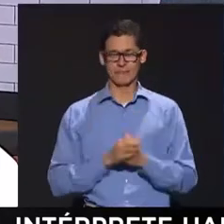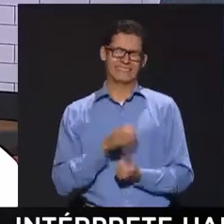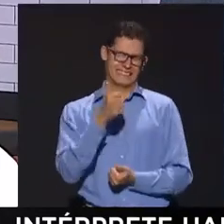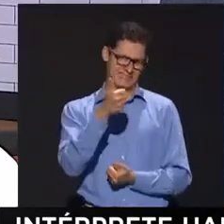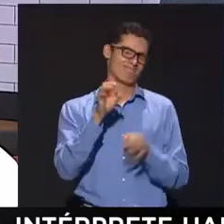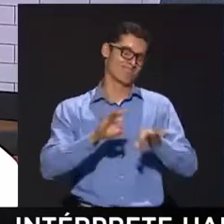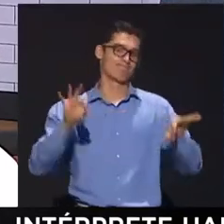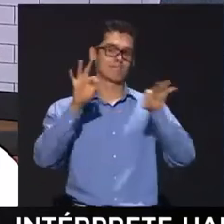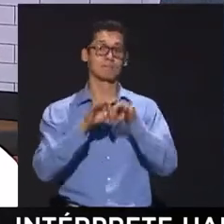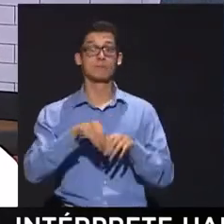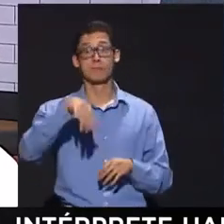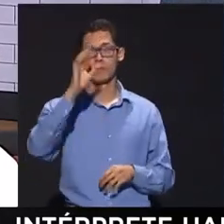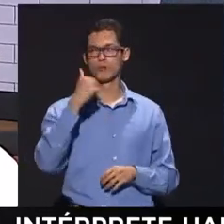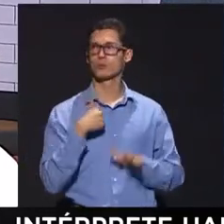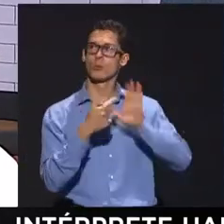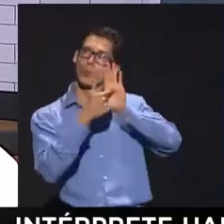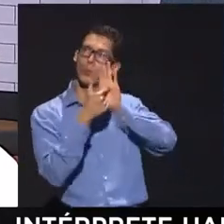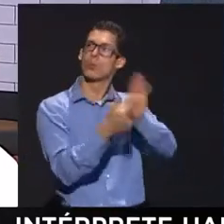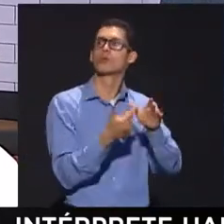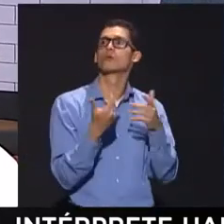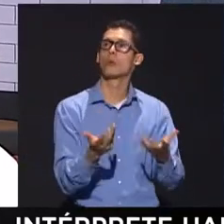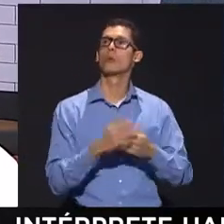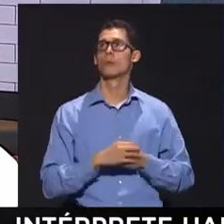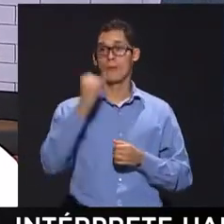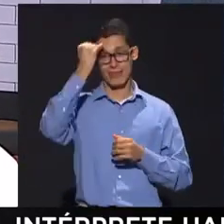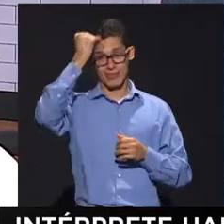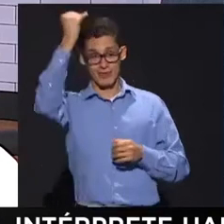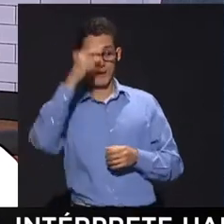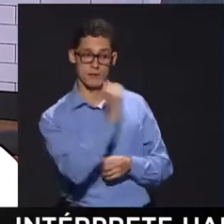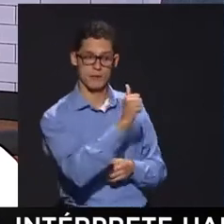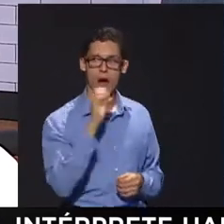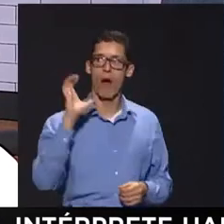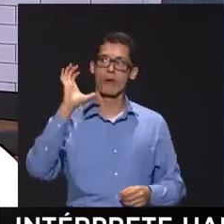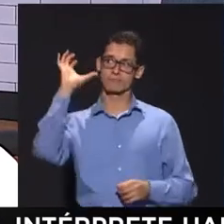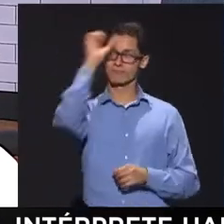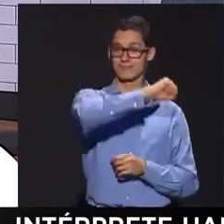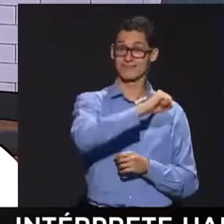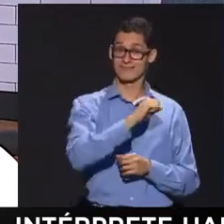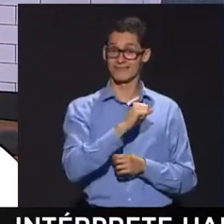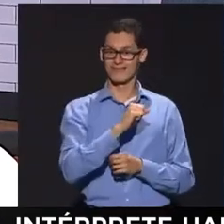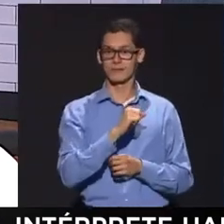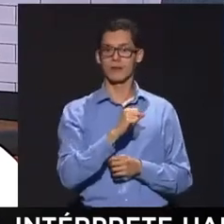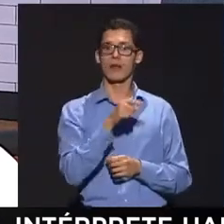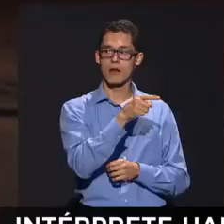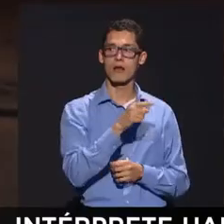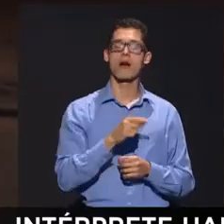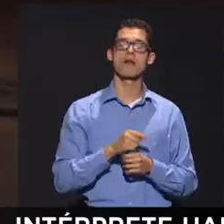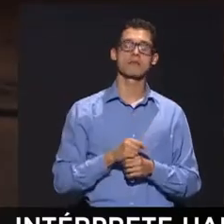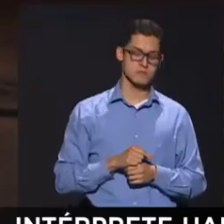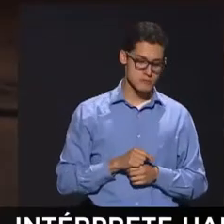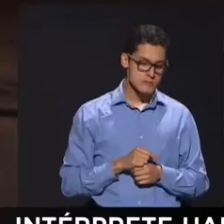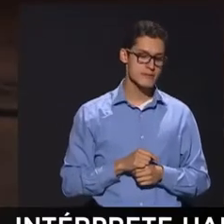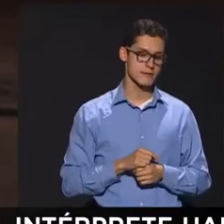significativas y maneras de que los chicos, las chicas y los niños aprendan a solucionar